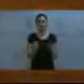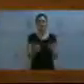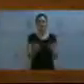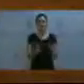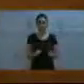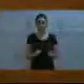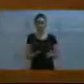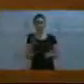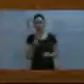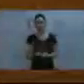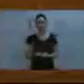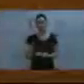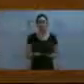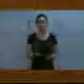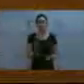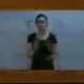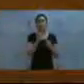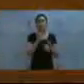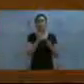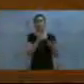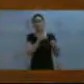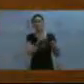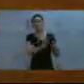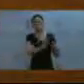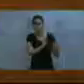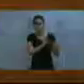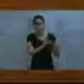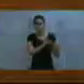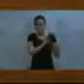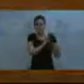no sé qué datos consultan ustedes. Deben de ser,